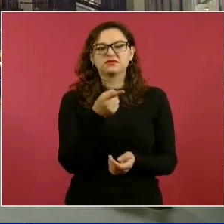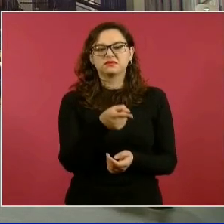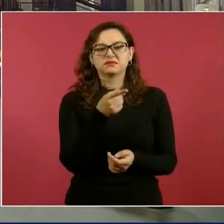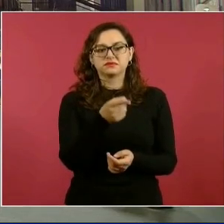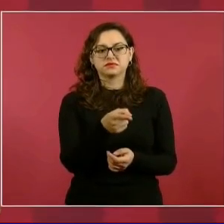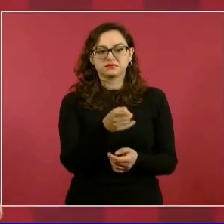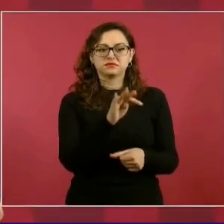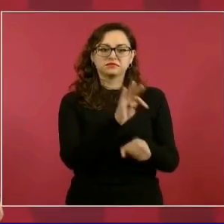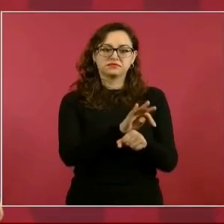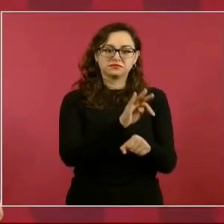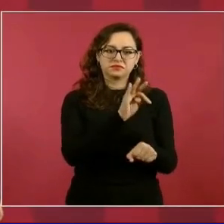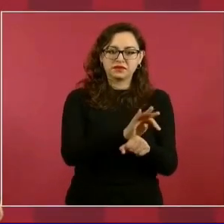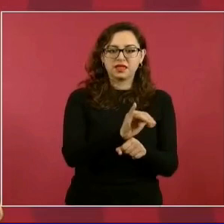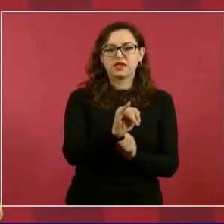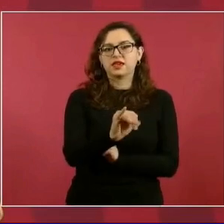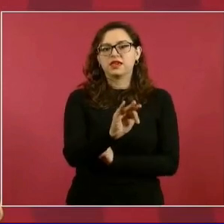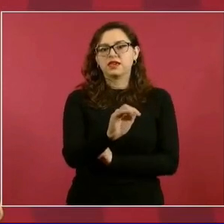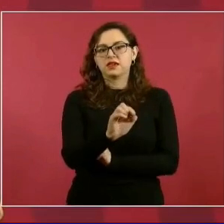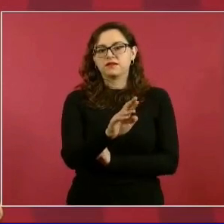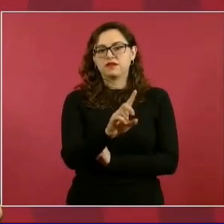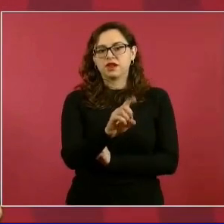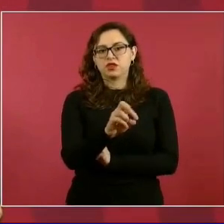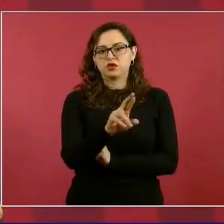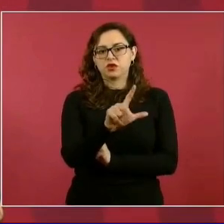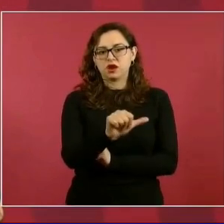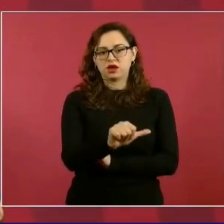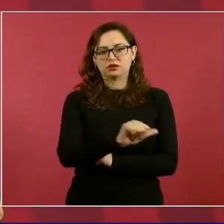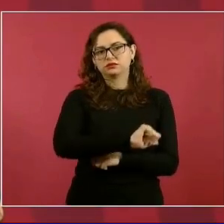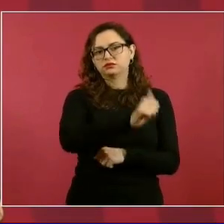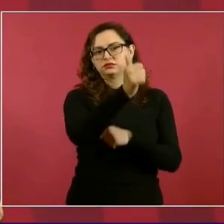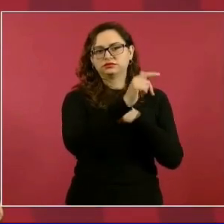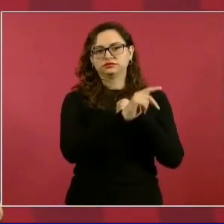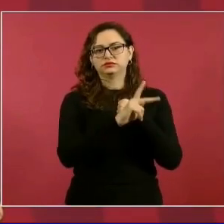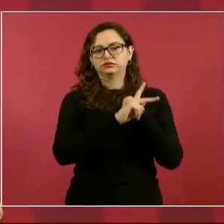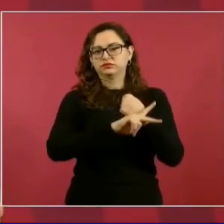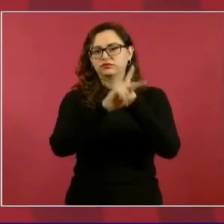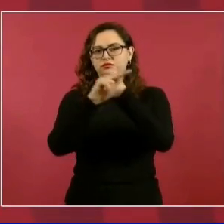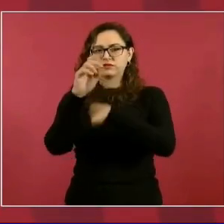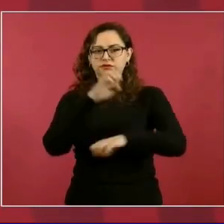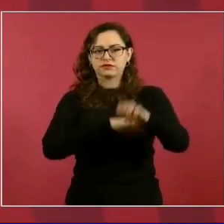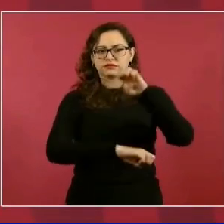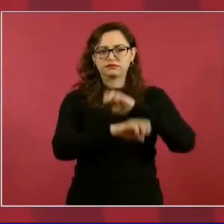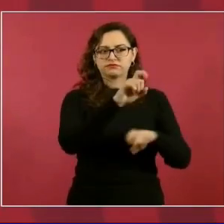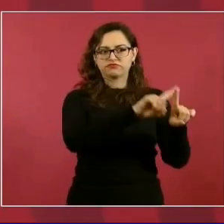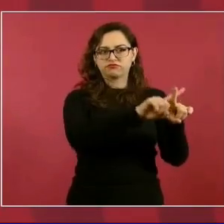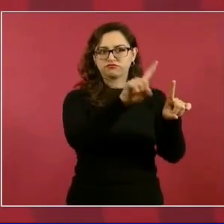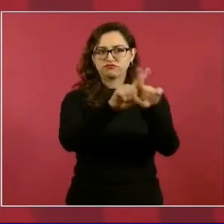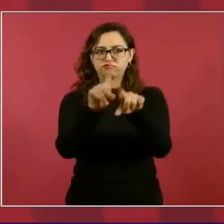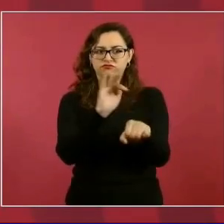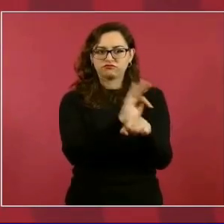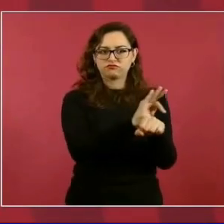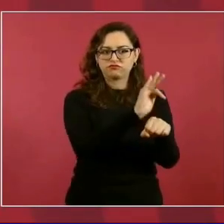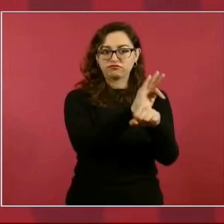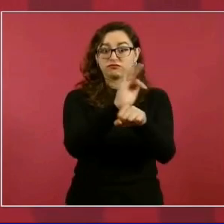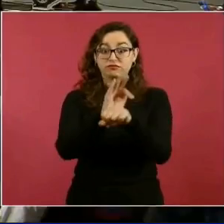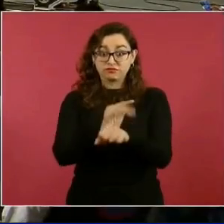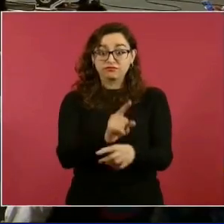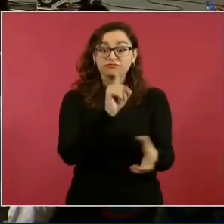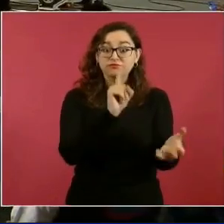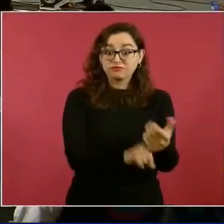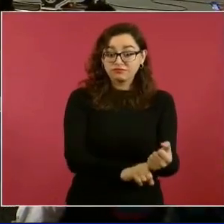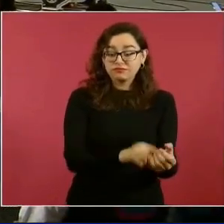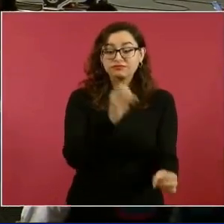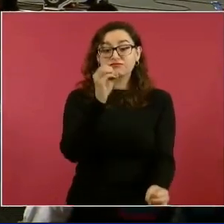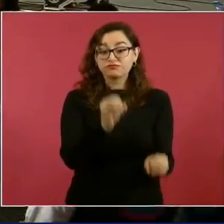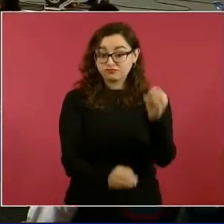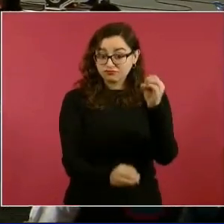a Iberdrola, a todas las empresas extranjeras, y tienen jueces para defenderlas,